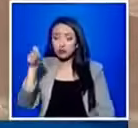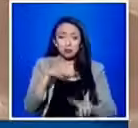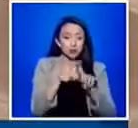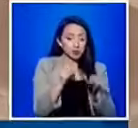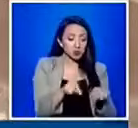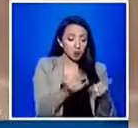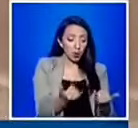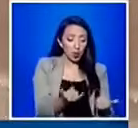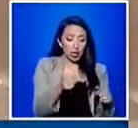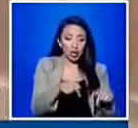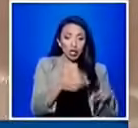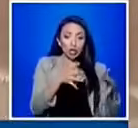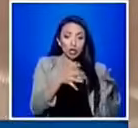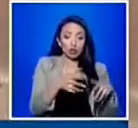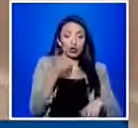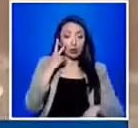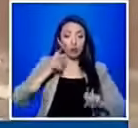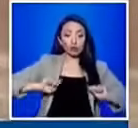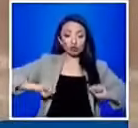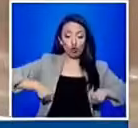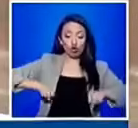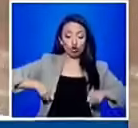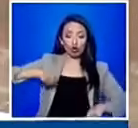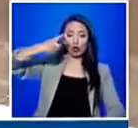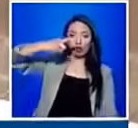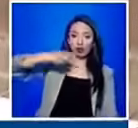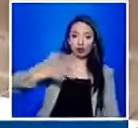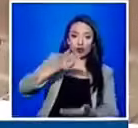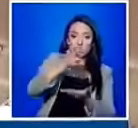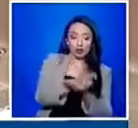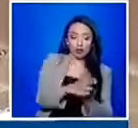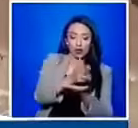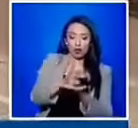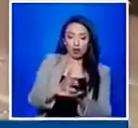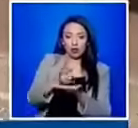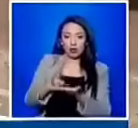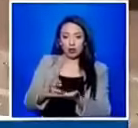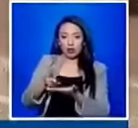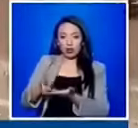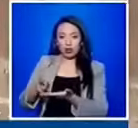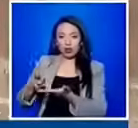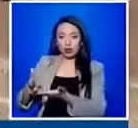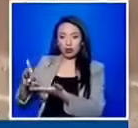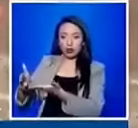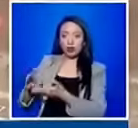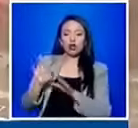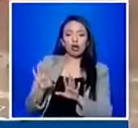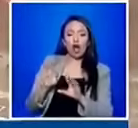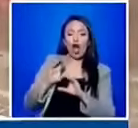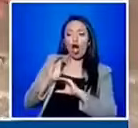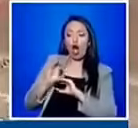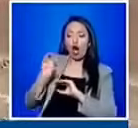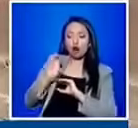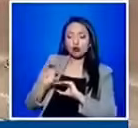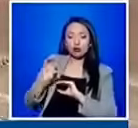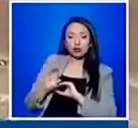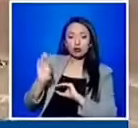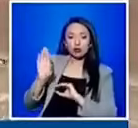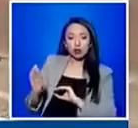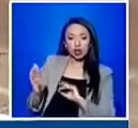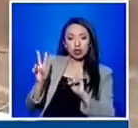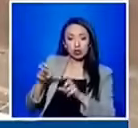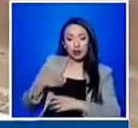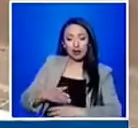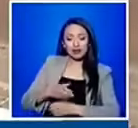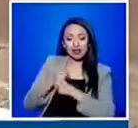incluso personal en moto que están pues parqueados aquí, que están dando incluso recomendaciones, porque eso también